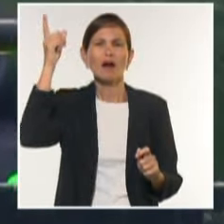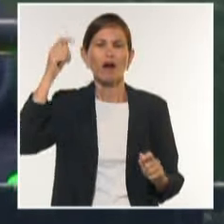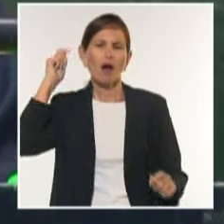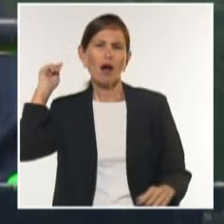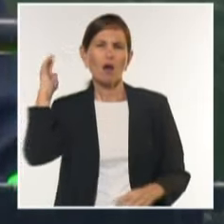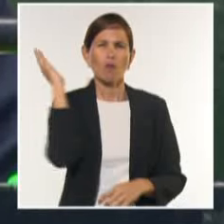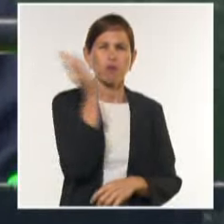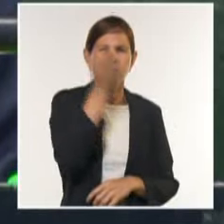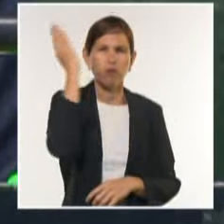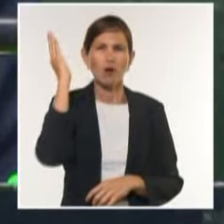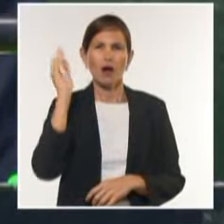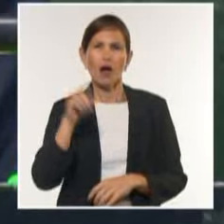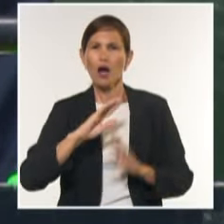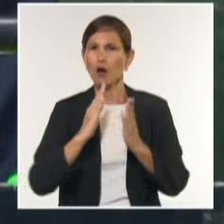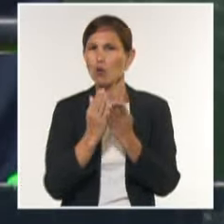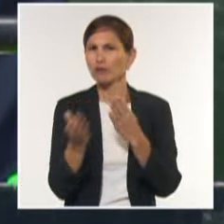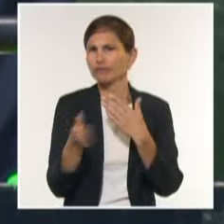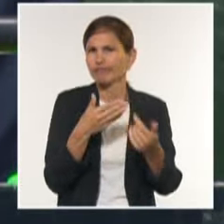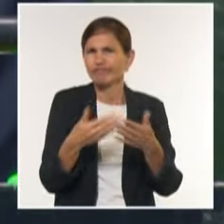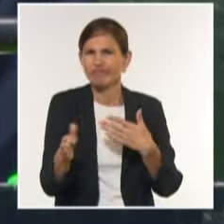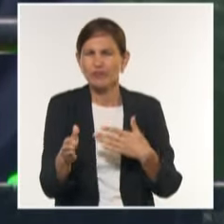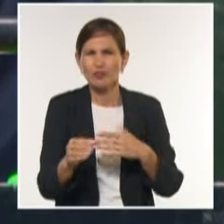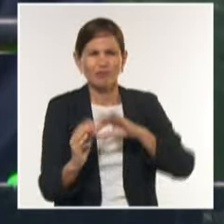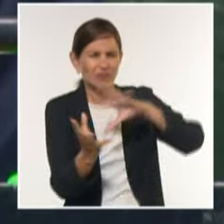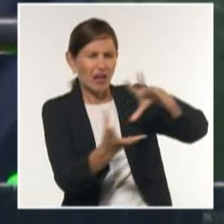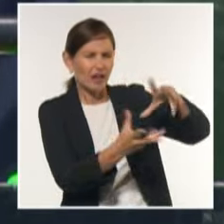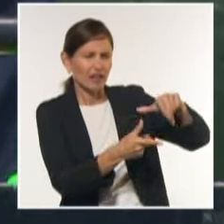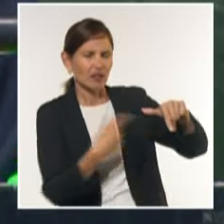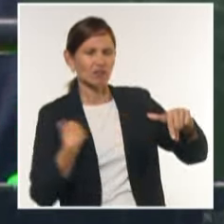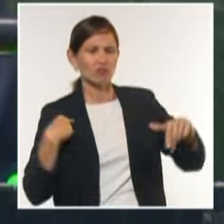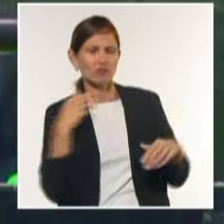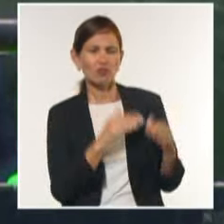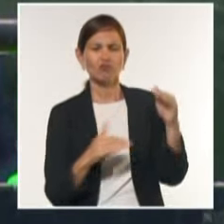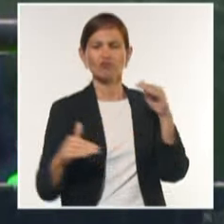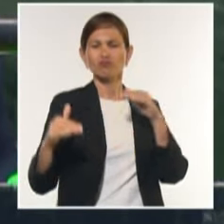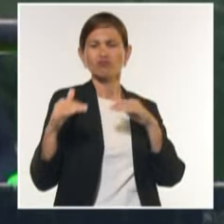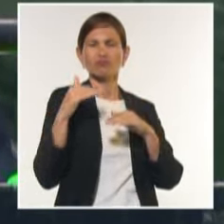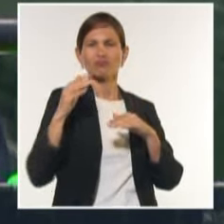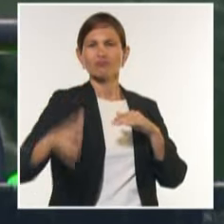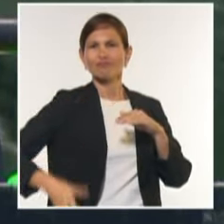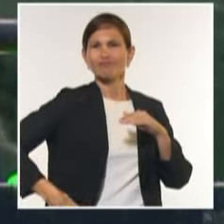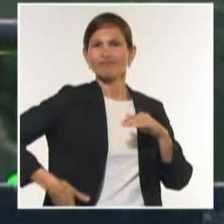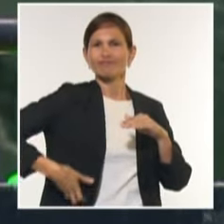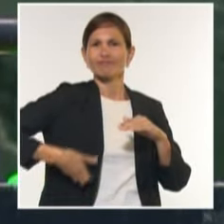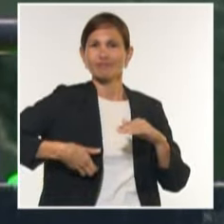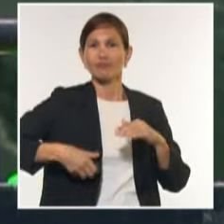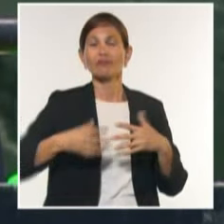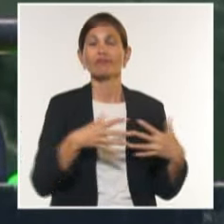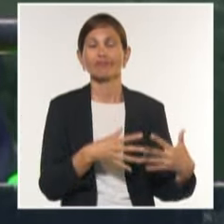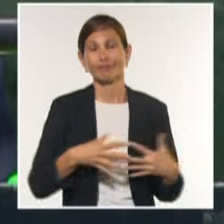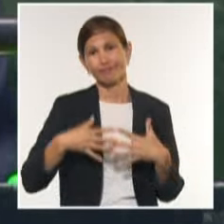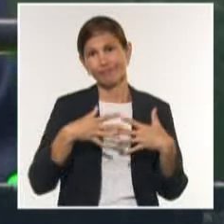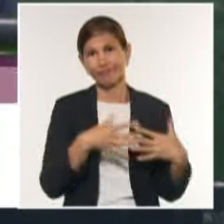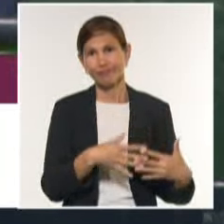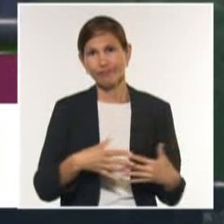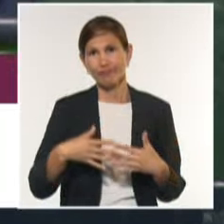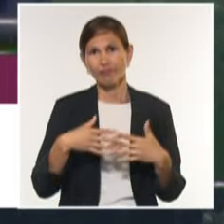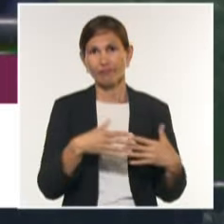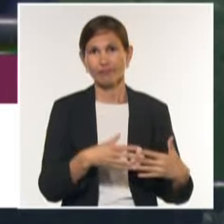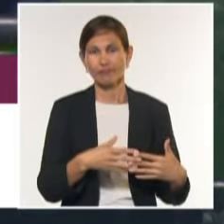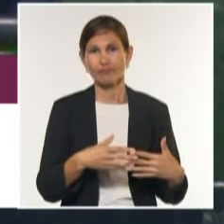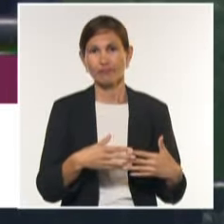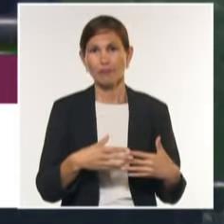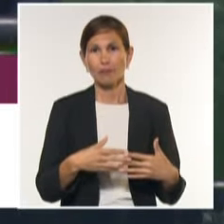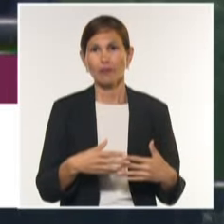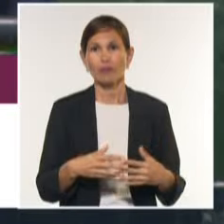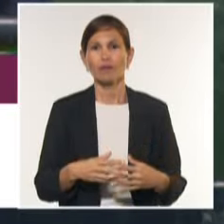golpear desde cualquier rincón del planeta el nivel de vida de todo un pueblo. La agresión